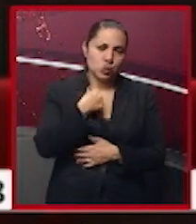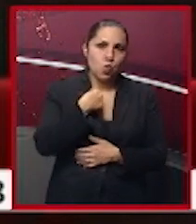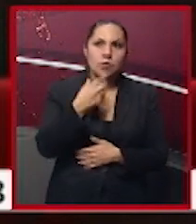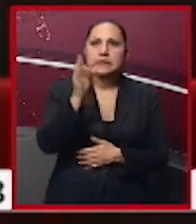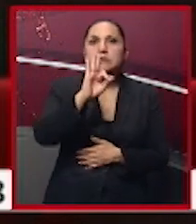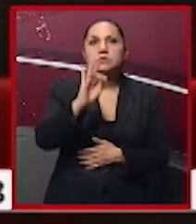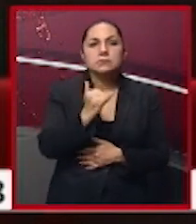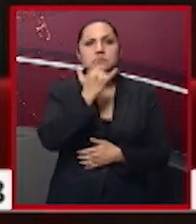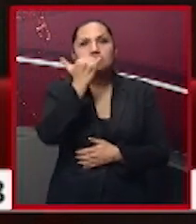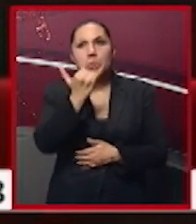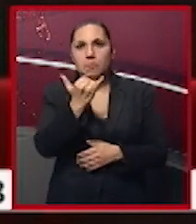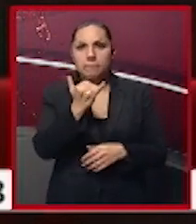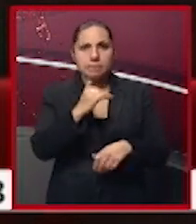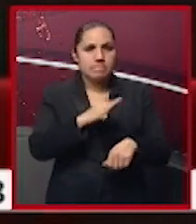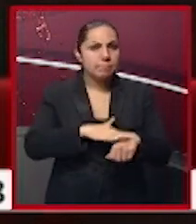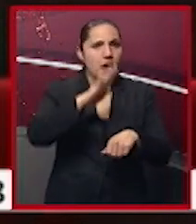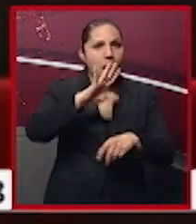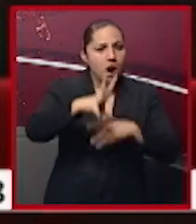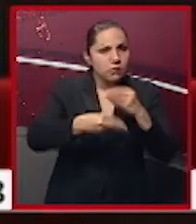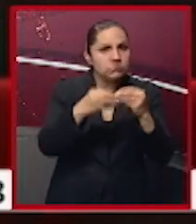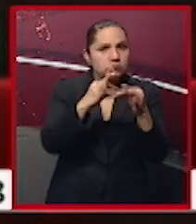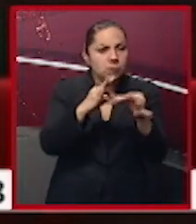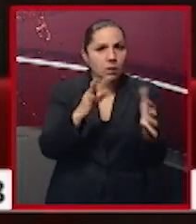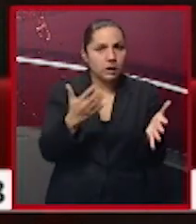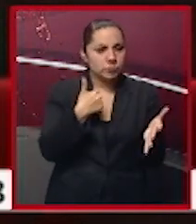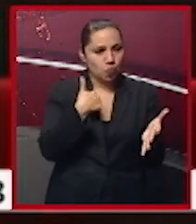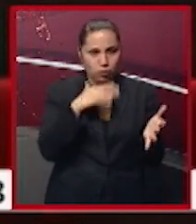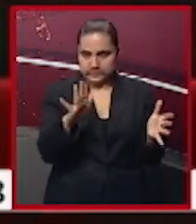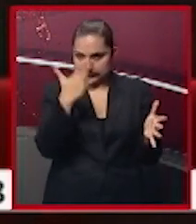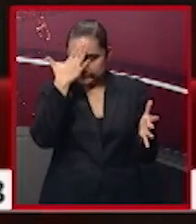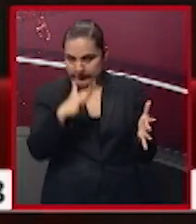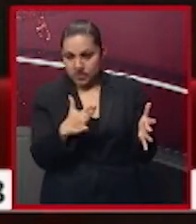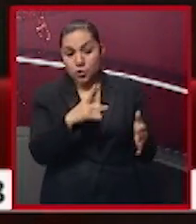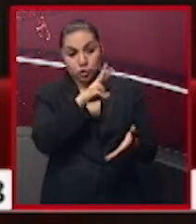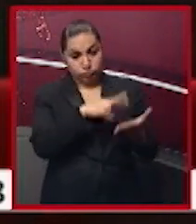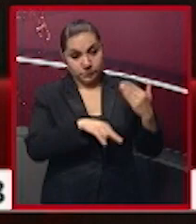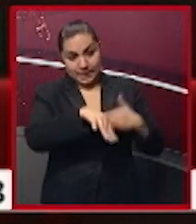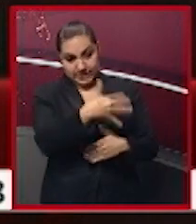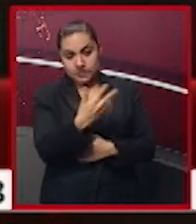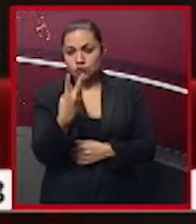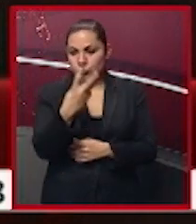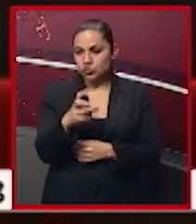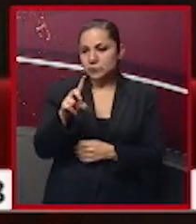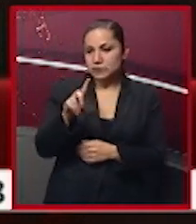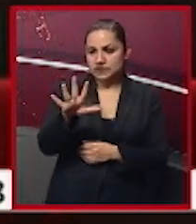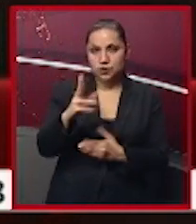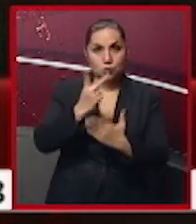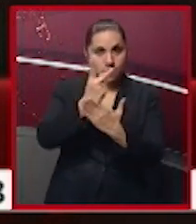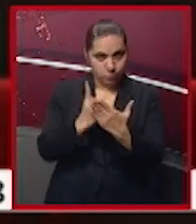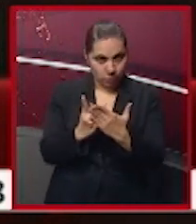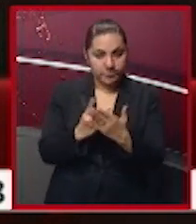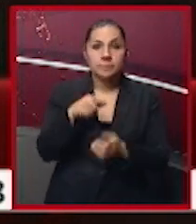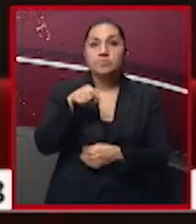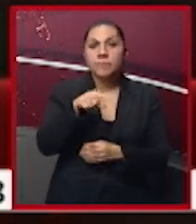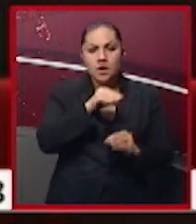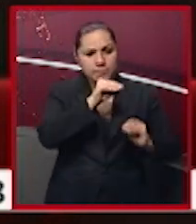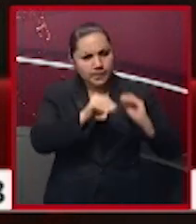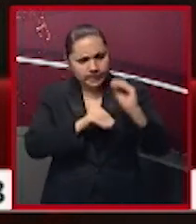de lo que tengo conocimiento. En 2015 eran 233 programas, pero se redujeron a partir de la